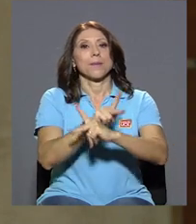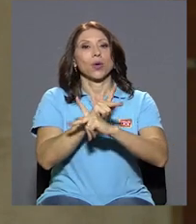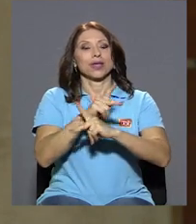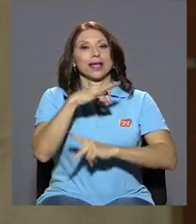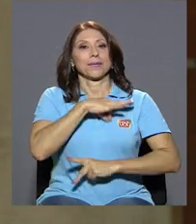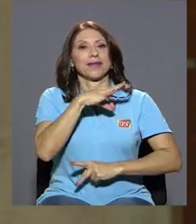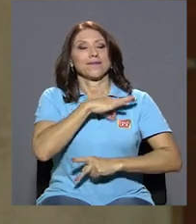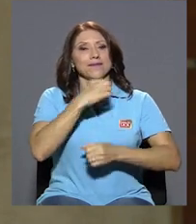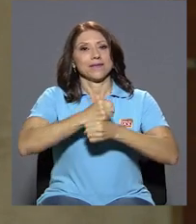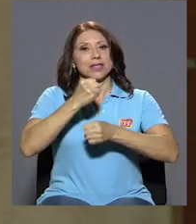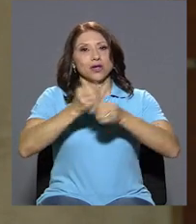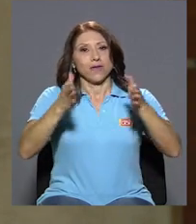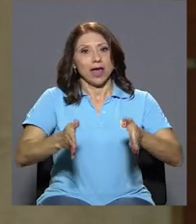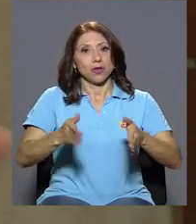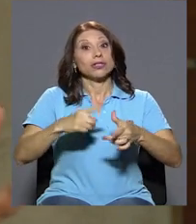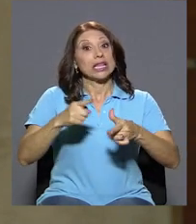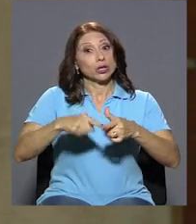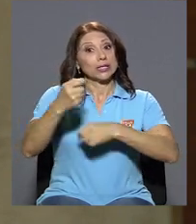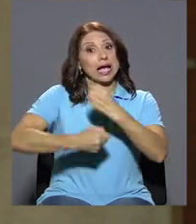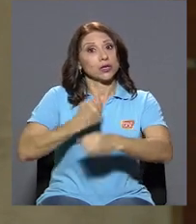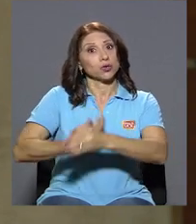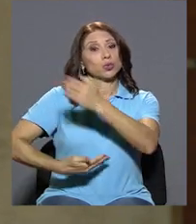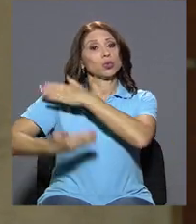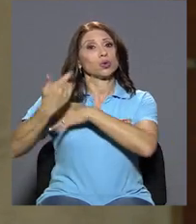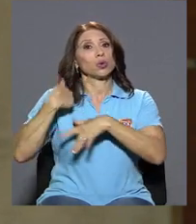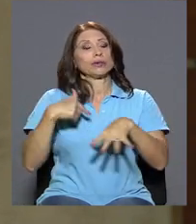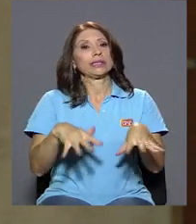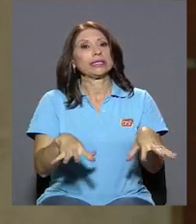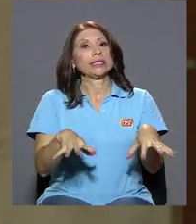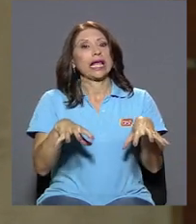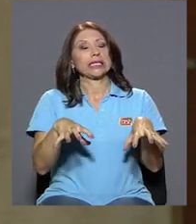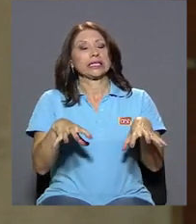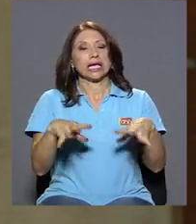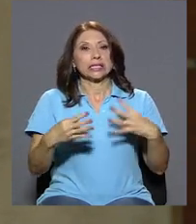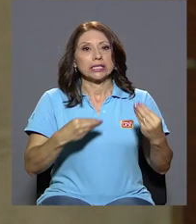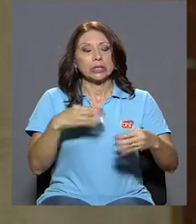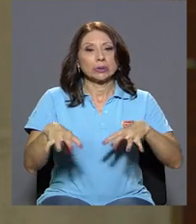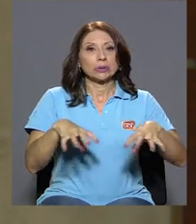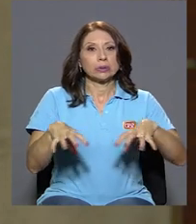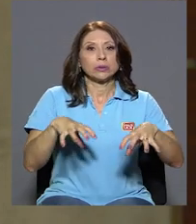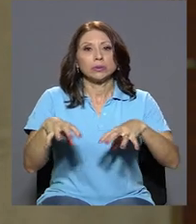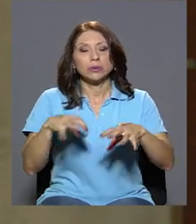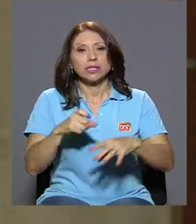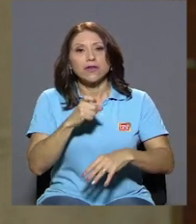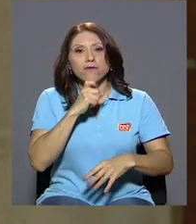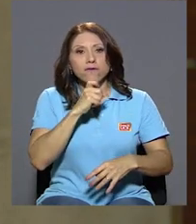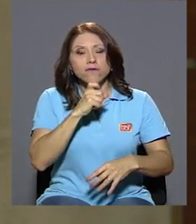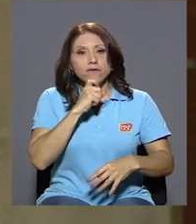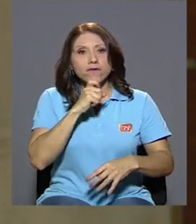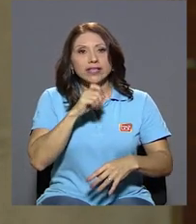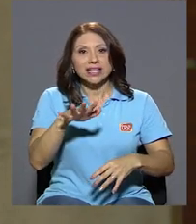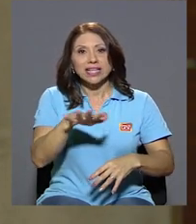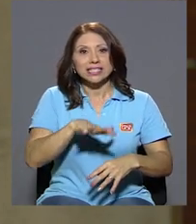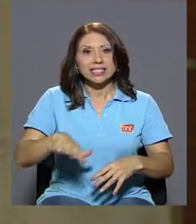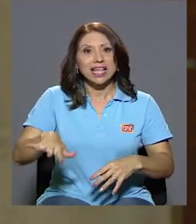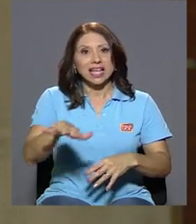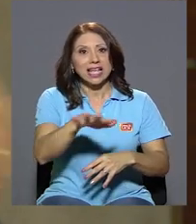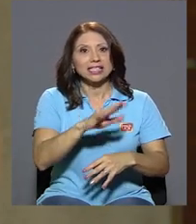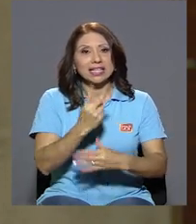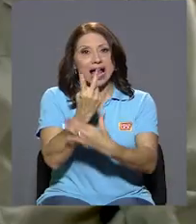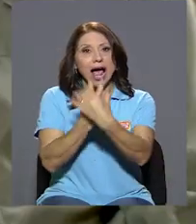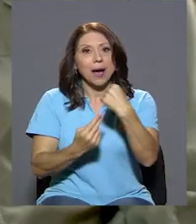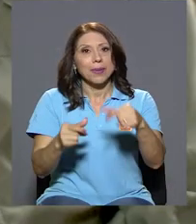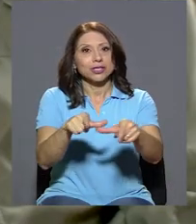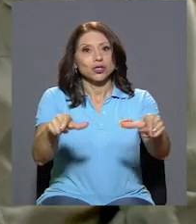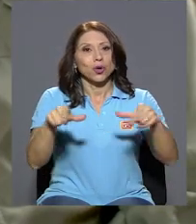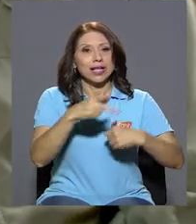de los trabajadores que entonces eran épocas intensas en épocas difíciles en estas